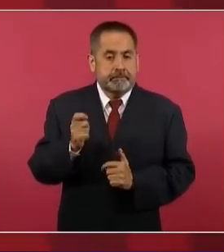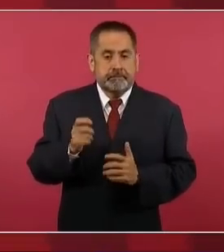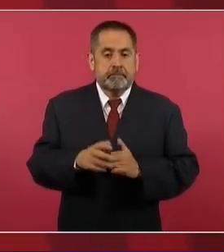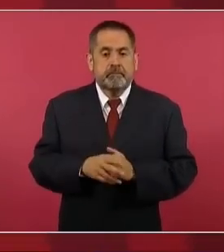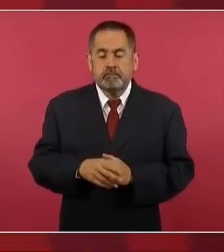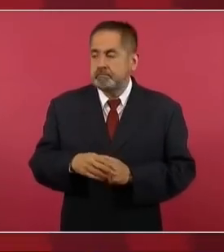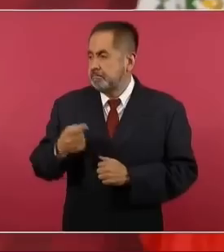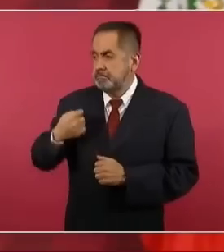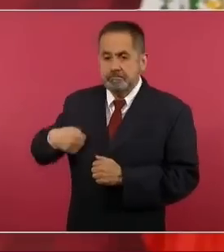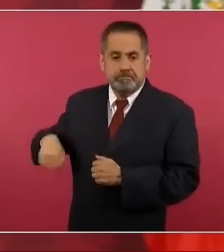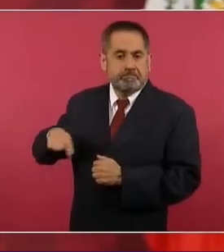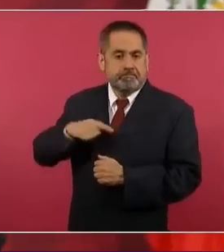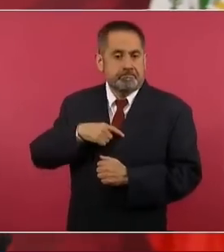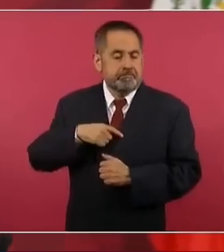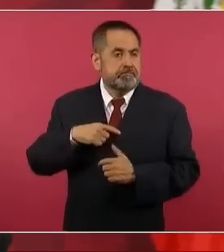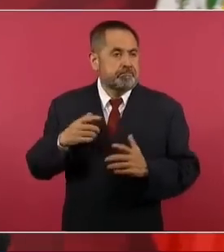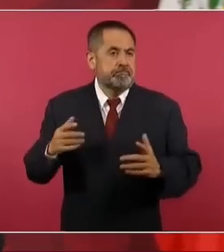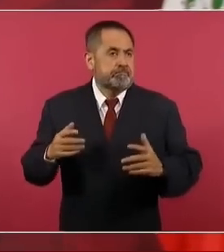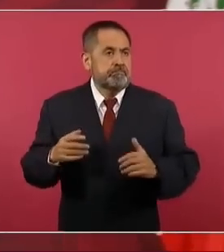nosotros